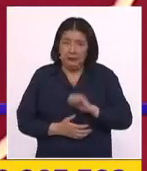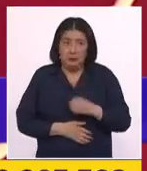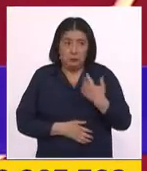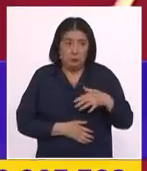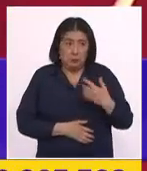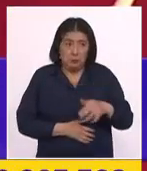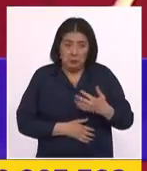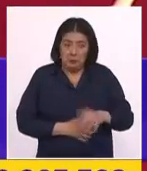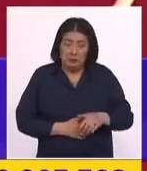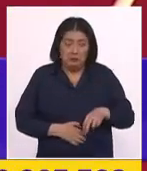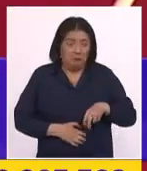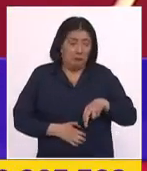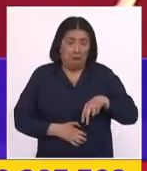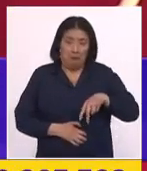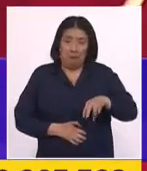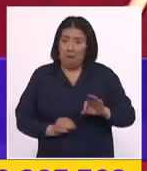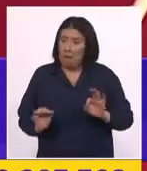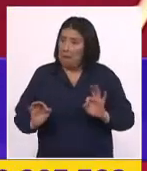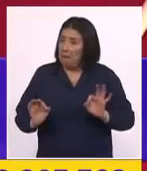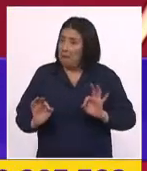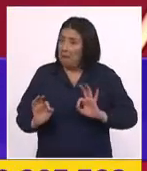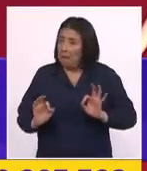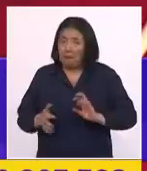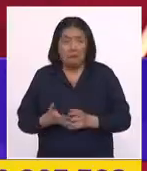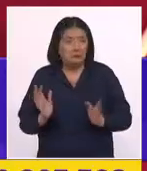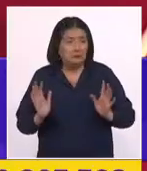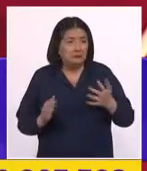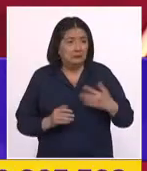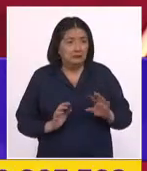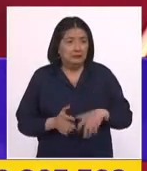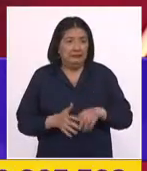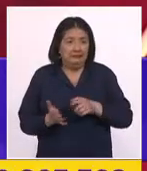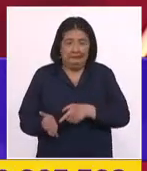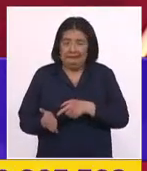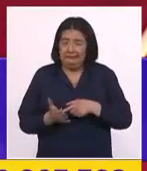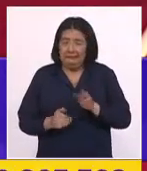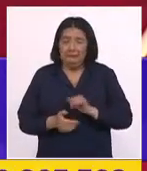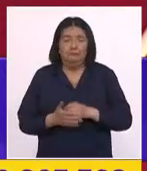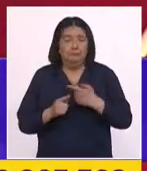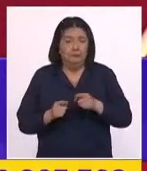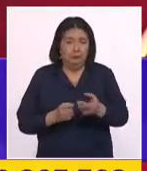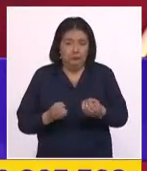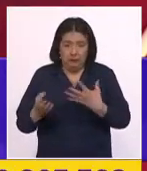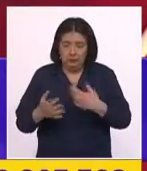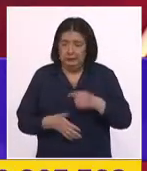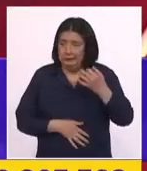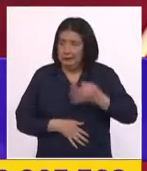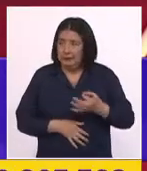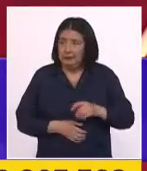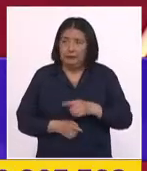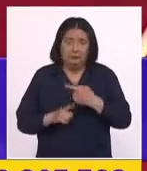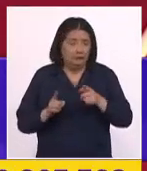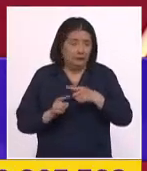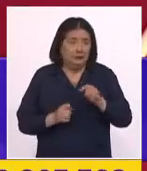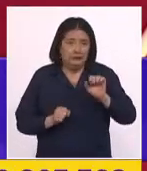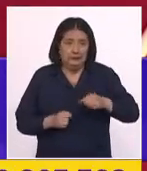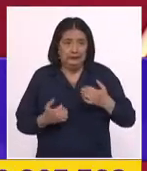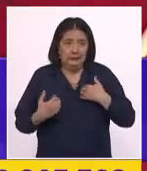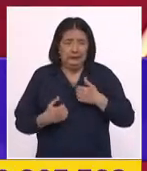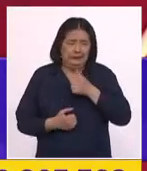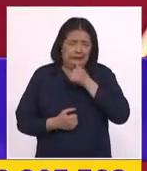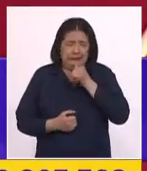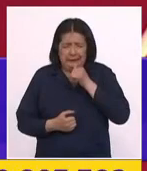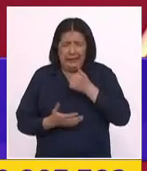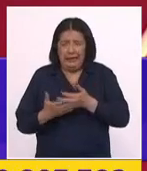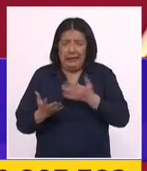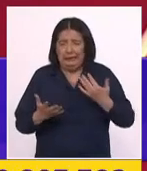está fresquísima, parece que no hubiese tenido una carrera con tanta exigencia. Pero tú me cuentas que la realidad es otra, que tenías de hecho muchos dolores